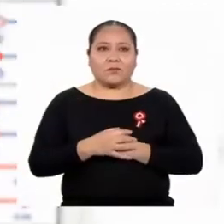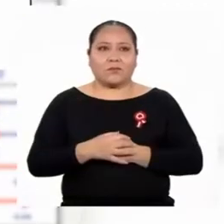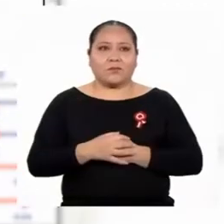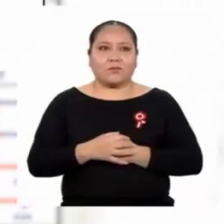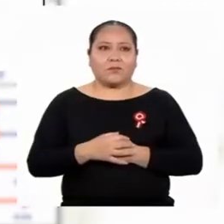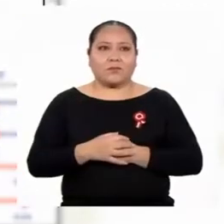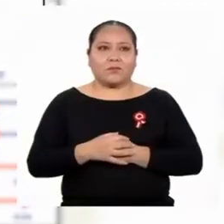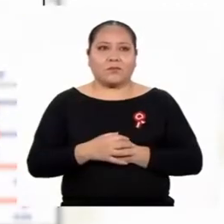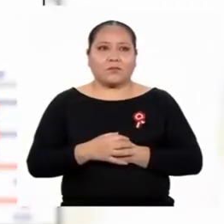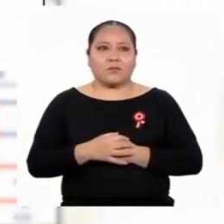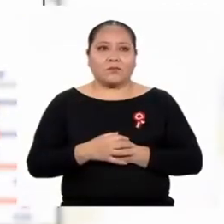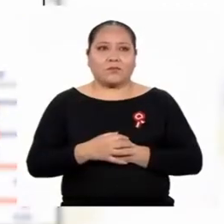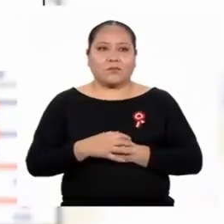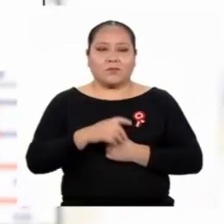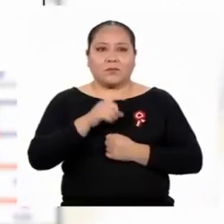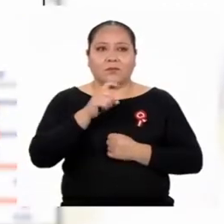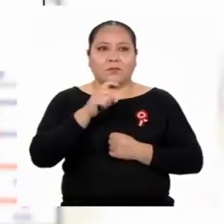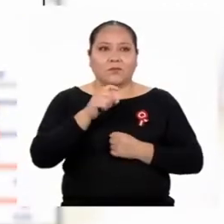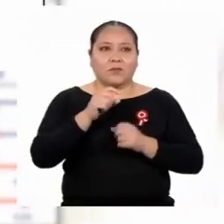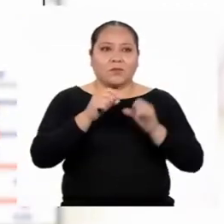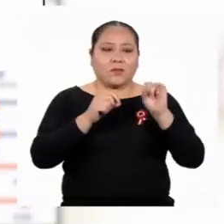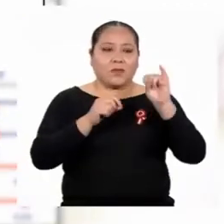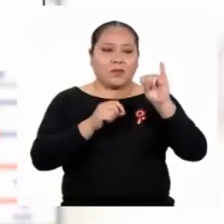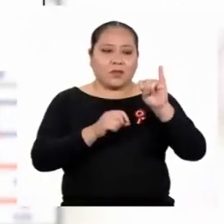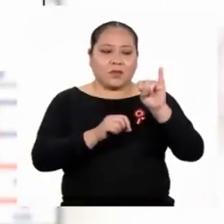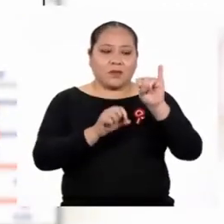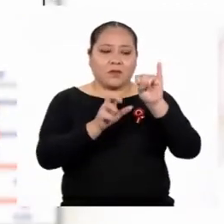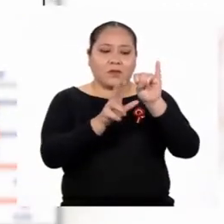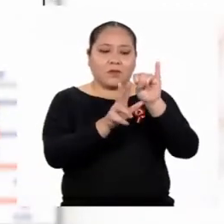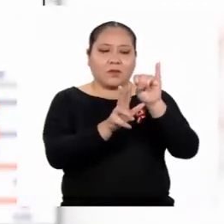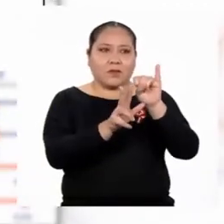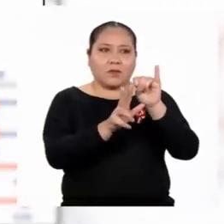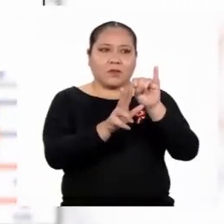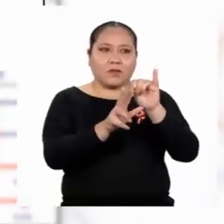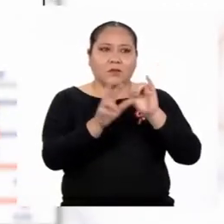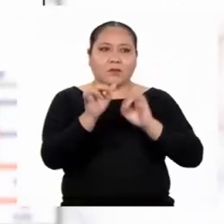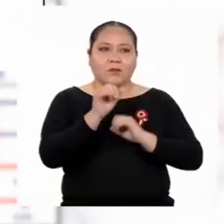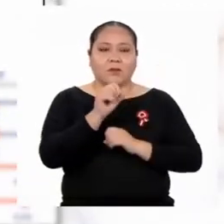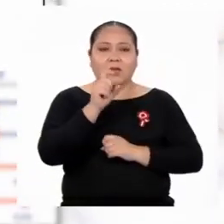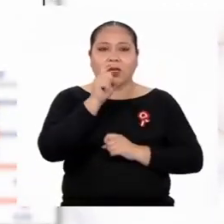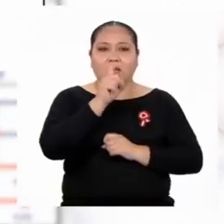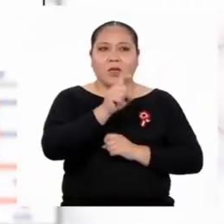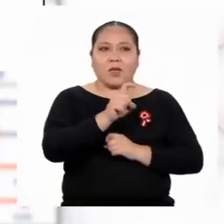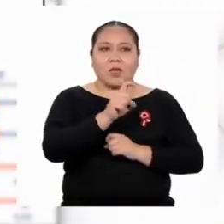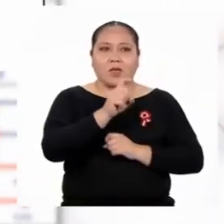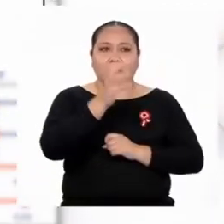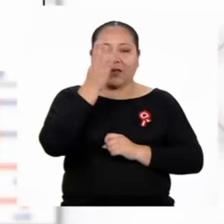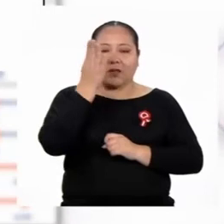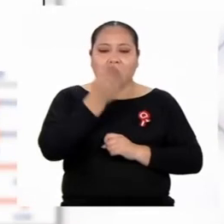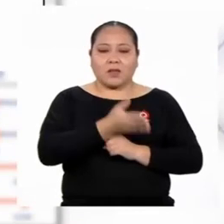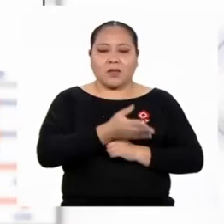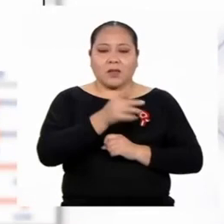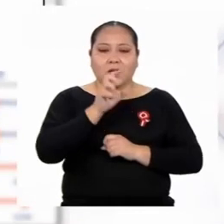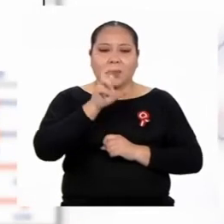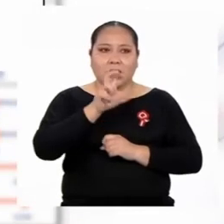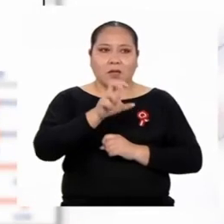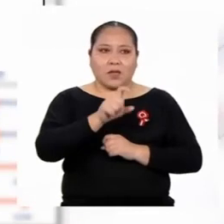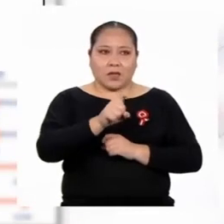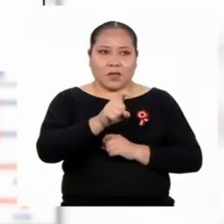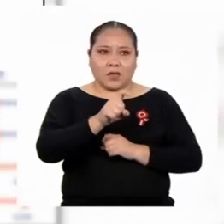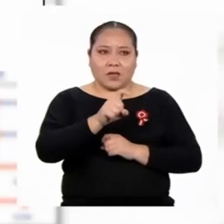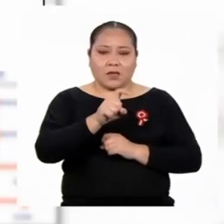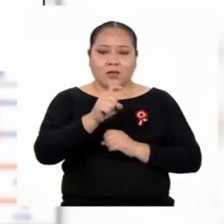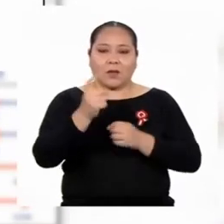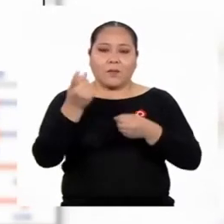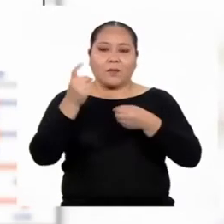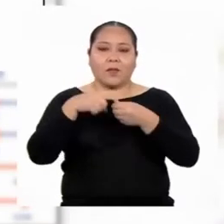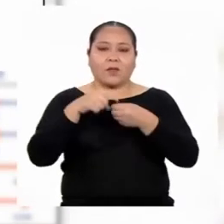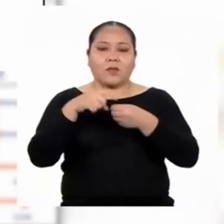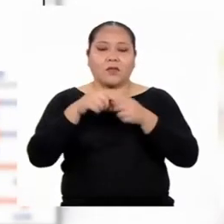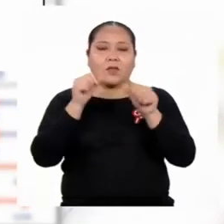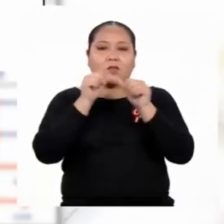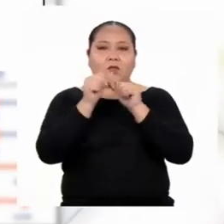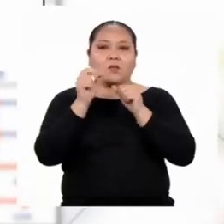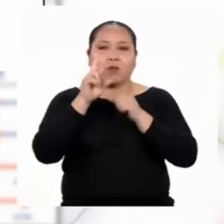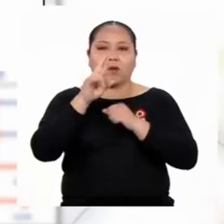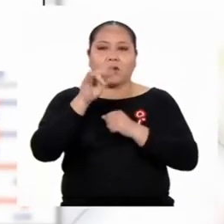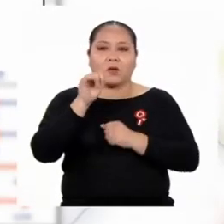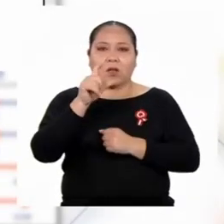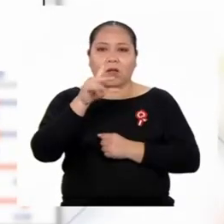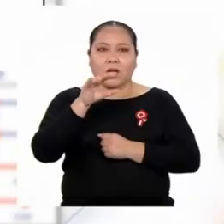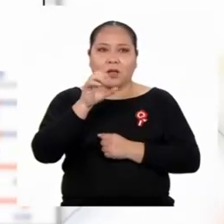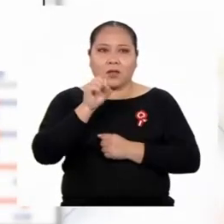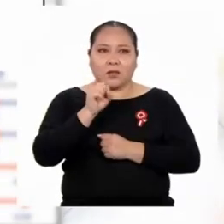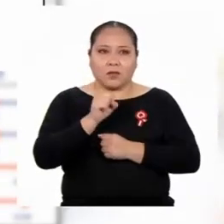manera. Intervalo 3 es igual a X, tal que X pertenece a los números